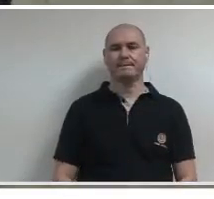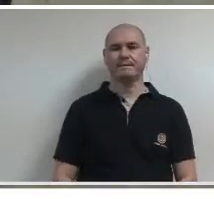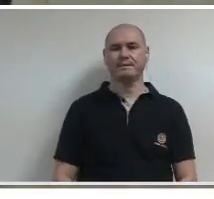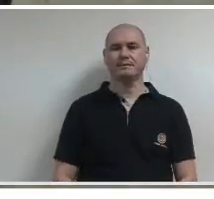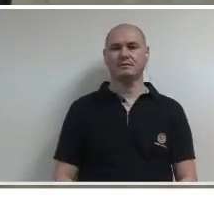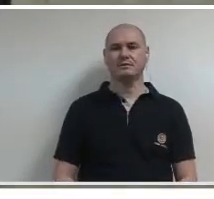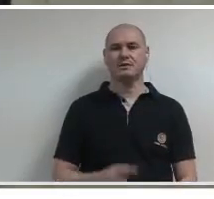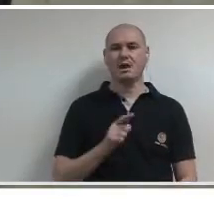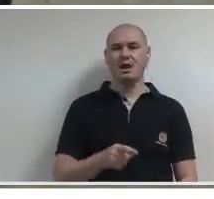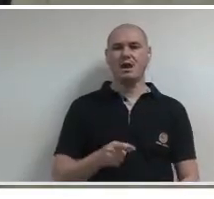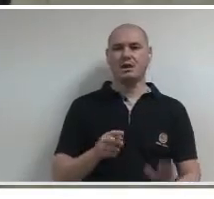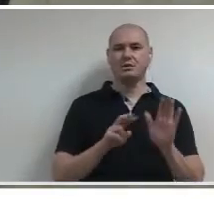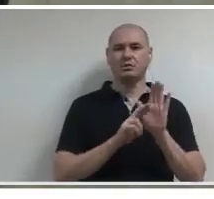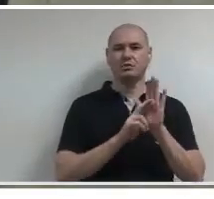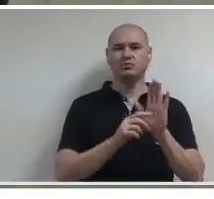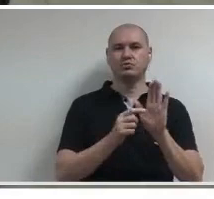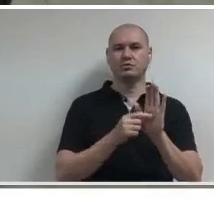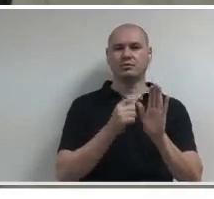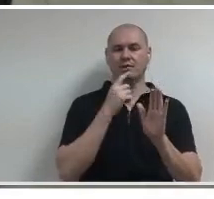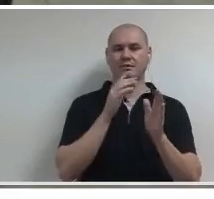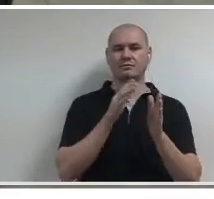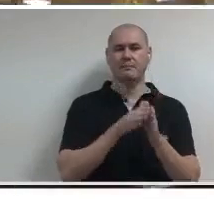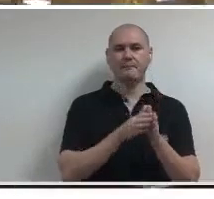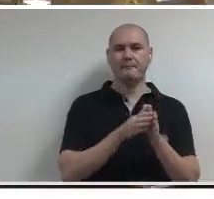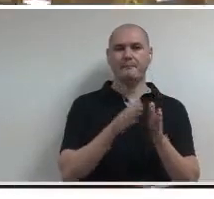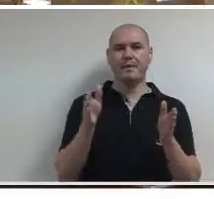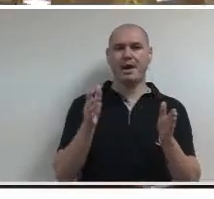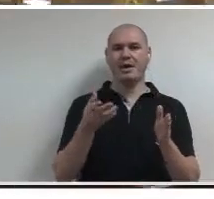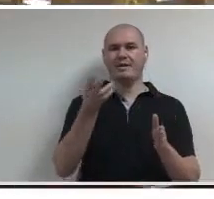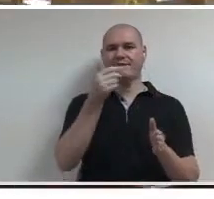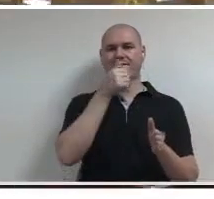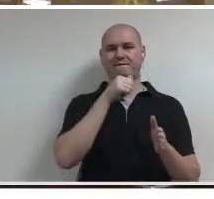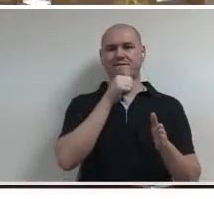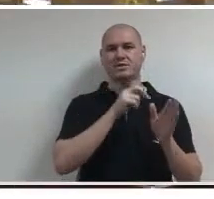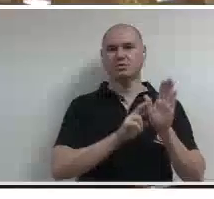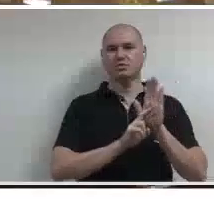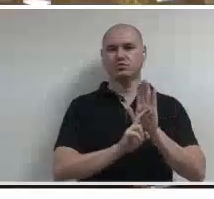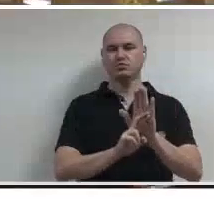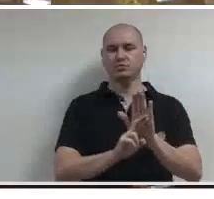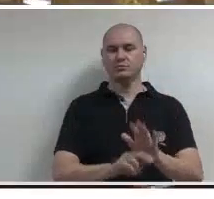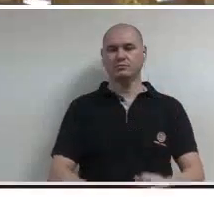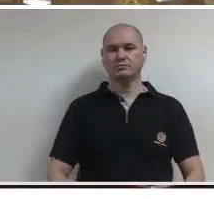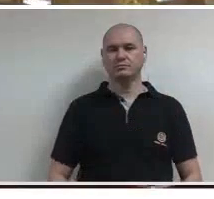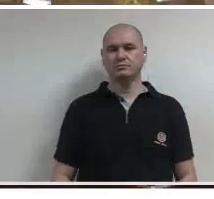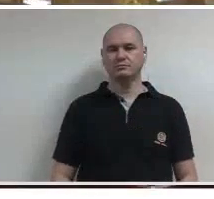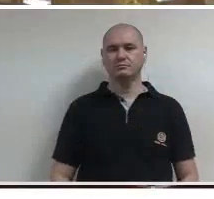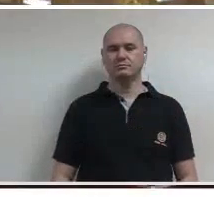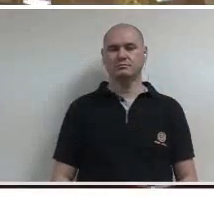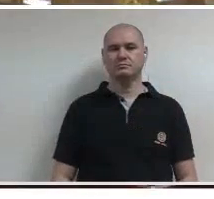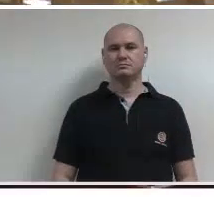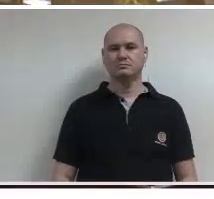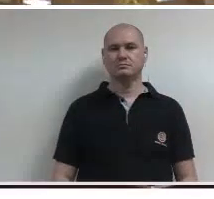número 25-2021 Peguareva, Oñe Mongacua, Bea Inape, resolución